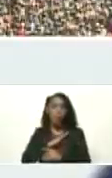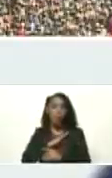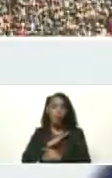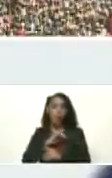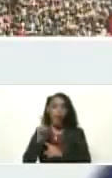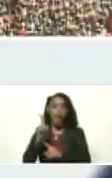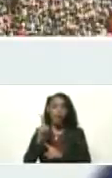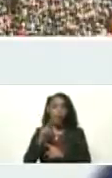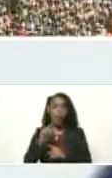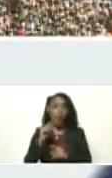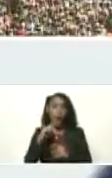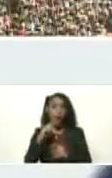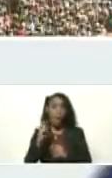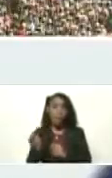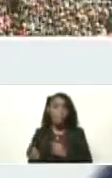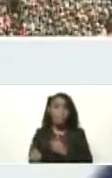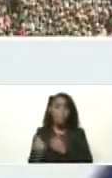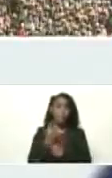de la guerra económica.